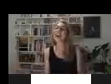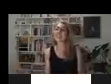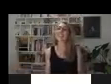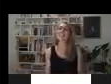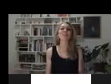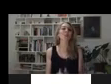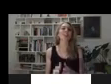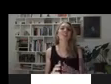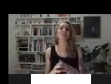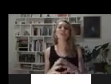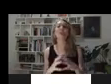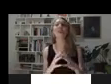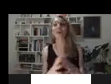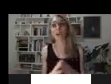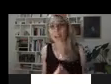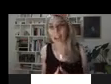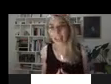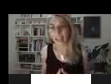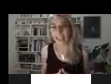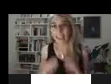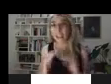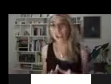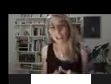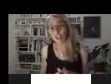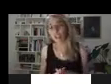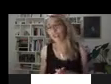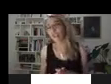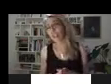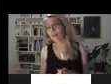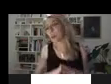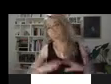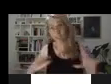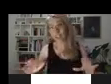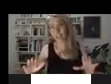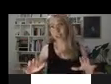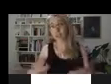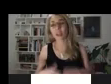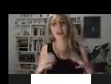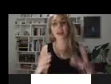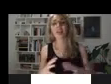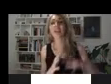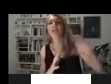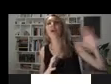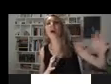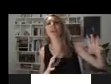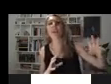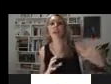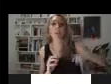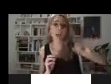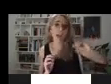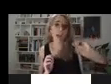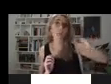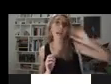sociología hace eso todo el tiempo, pero digo, acá el rol del coleccionismo es distinto, porque acá ya no